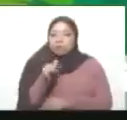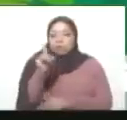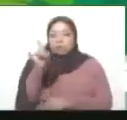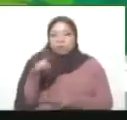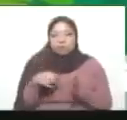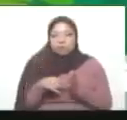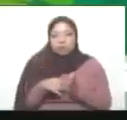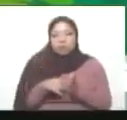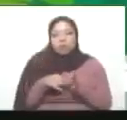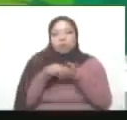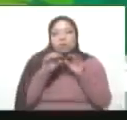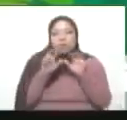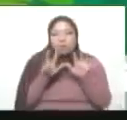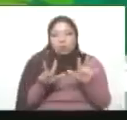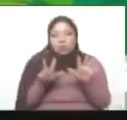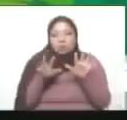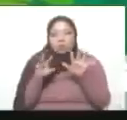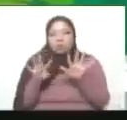1899